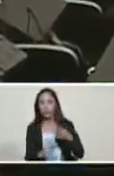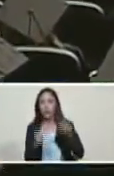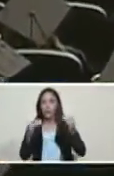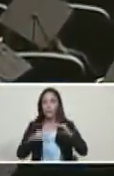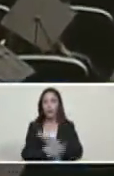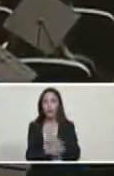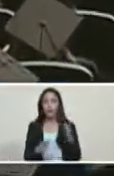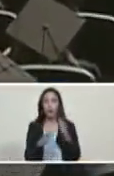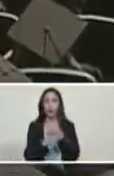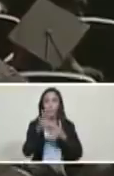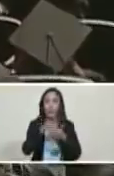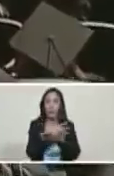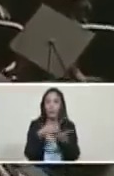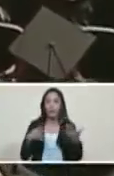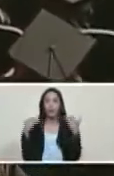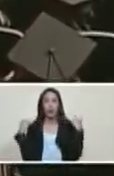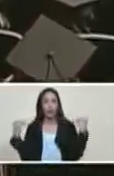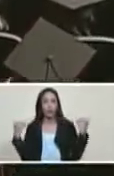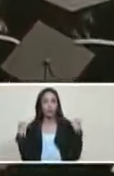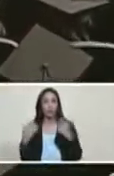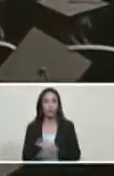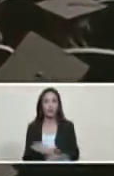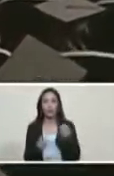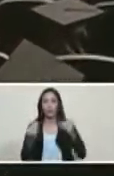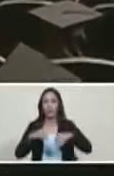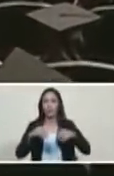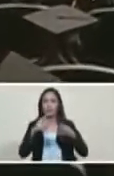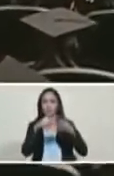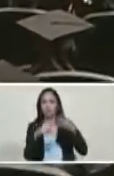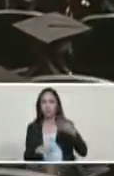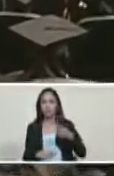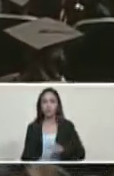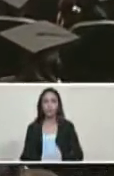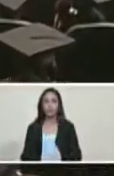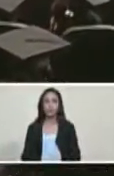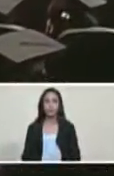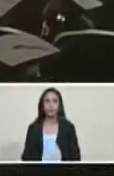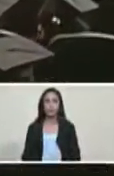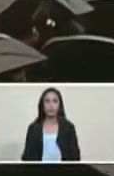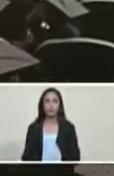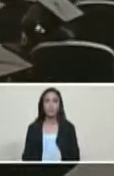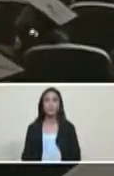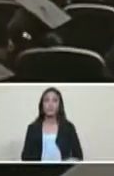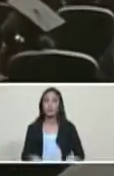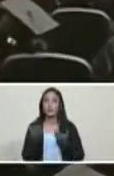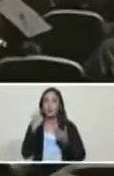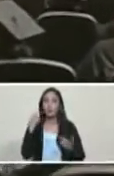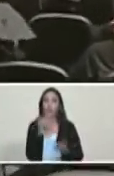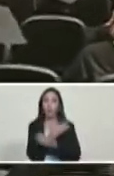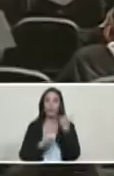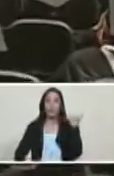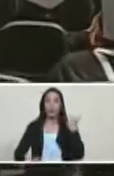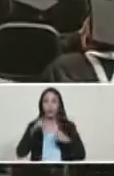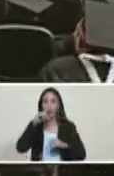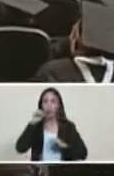lengua matemática, educación física, entre otros. Continúa entonces el presidente de la